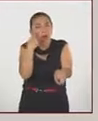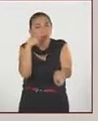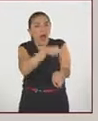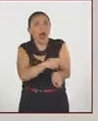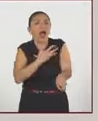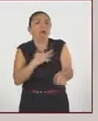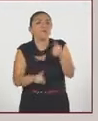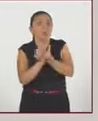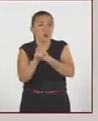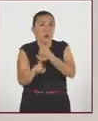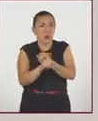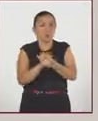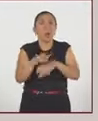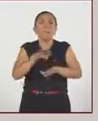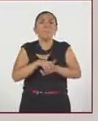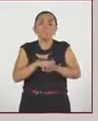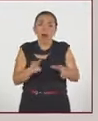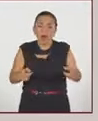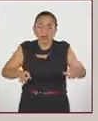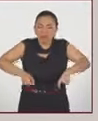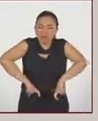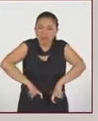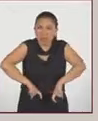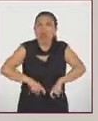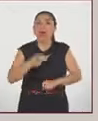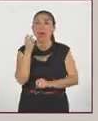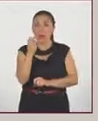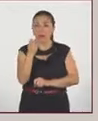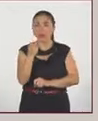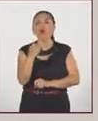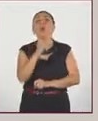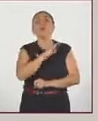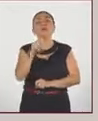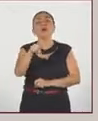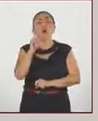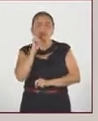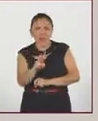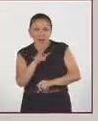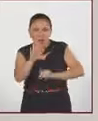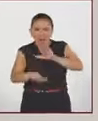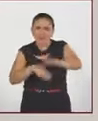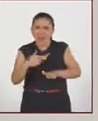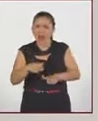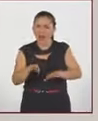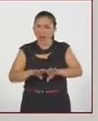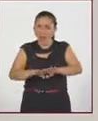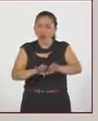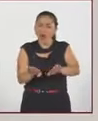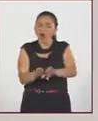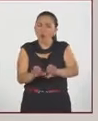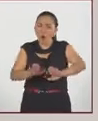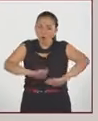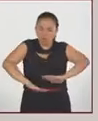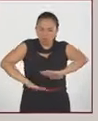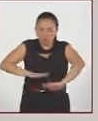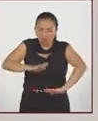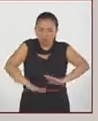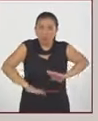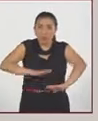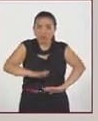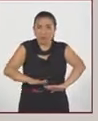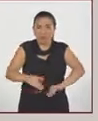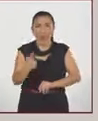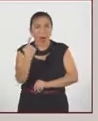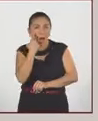de rotación tibial o anteversión femoral, que nos hace caminar con las puntas de los pies hacia adentro. La mayoría de las veces